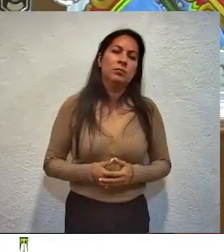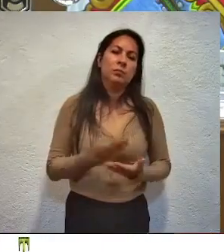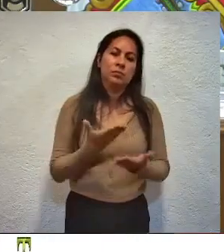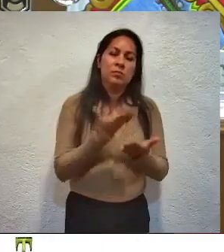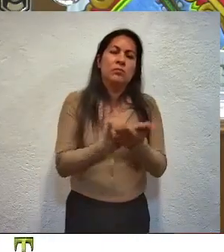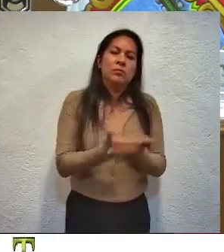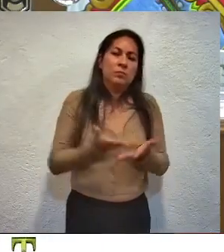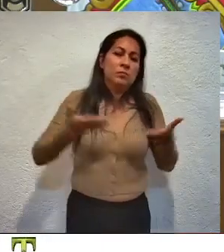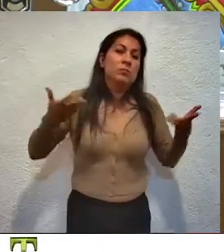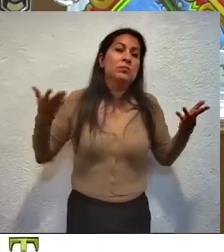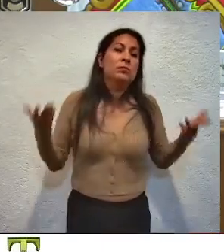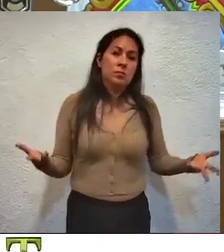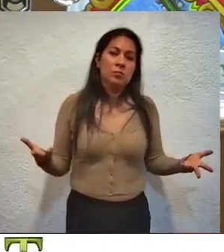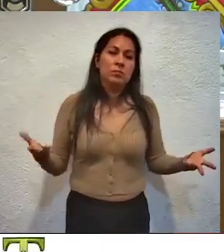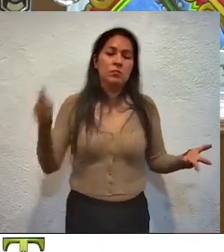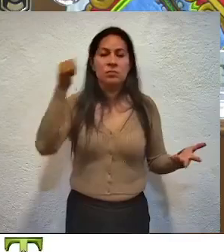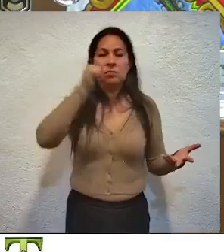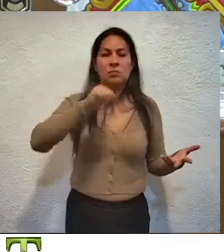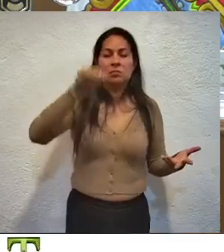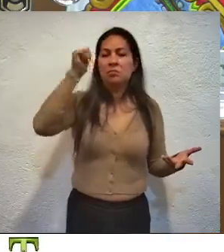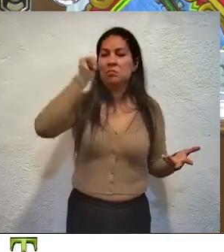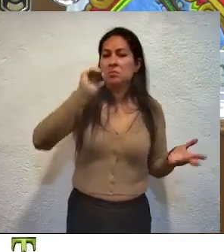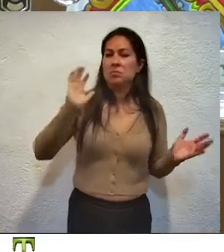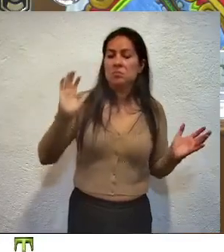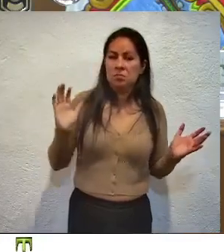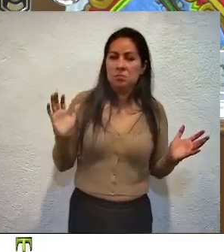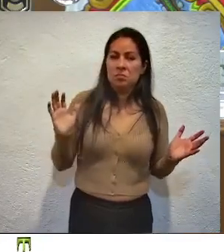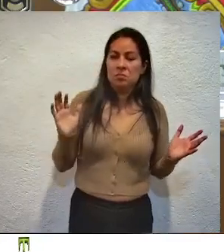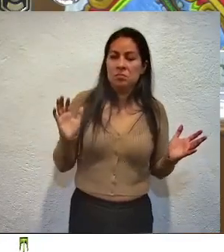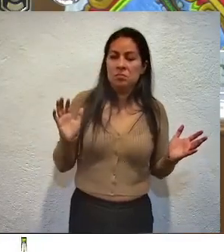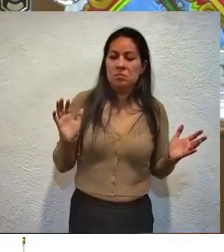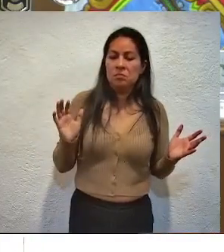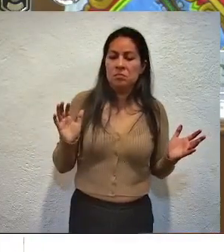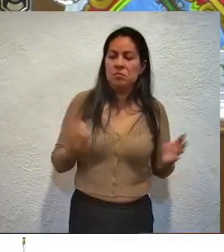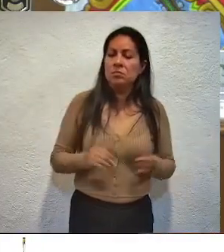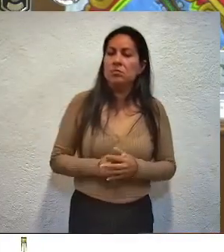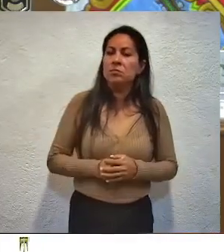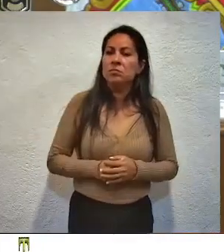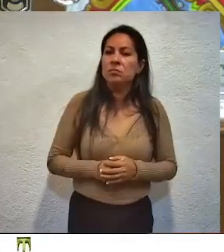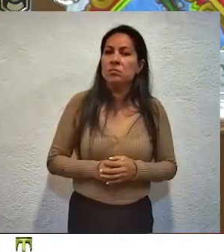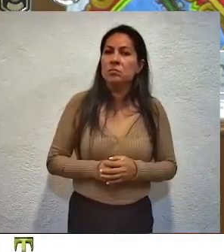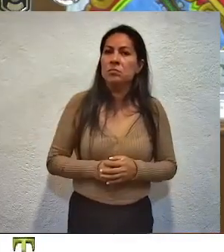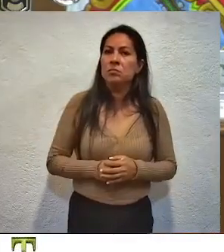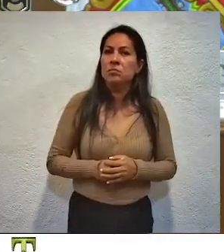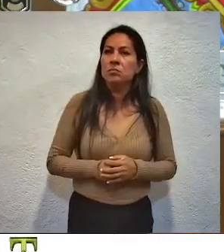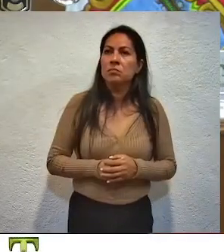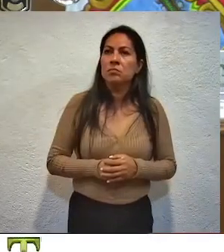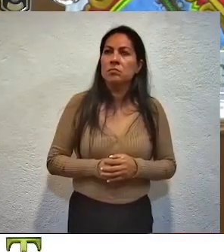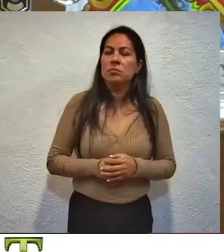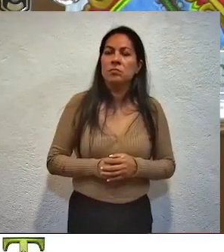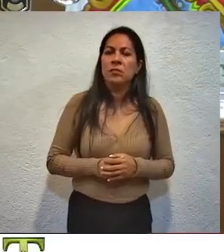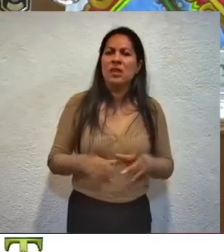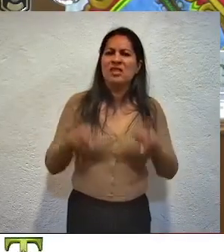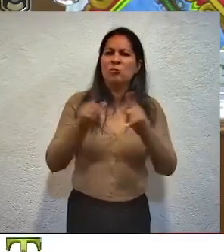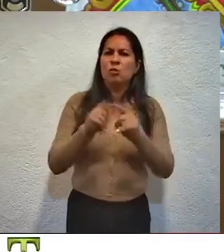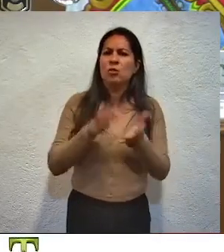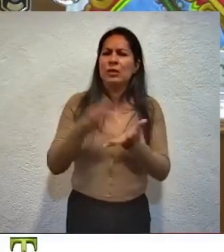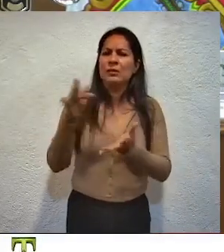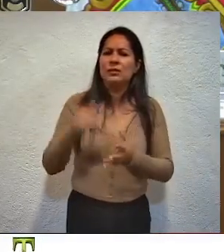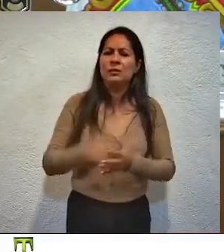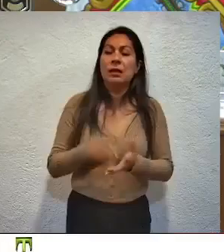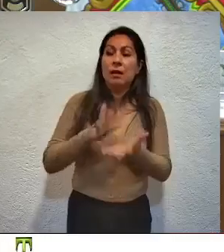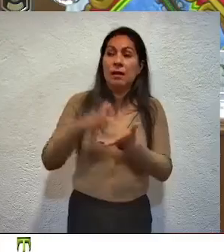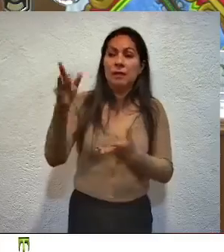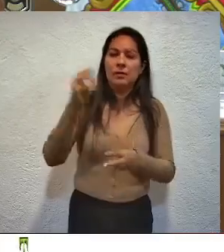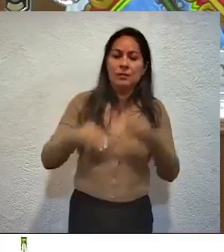en este momento, siempre y cuando en congreso con los principios antes que ya mencioné. Es cuanto, gracias.